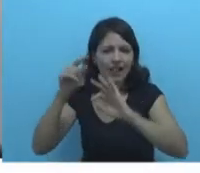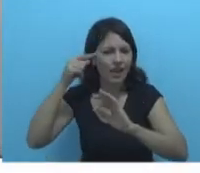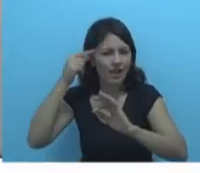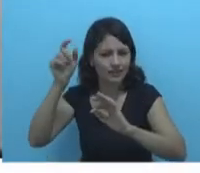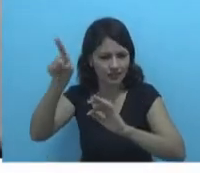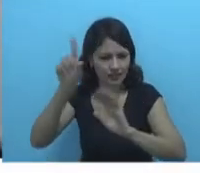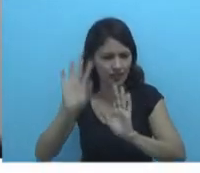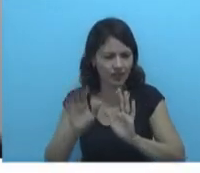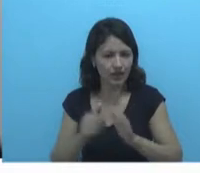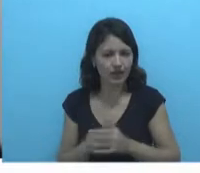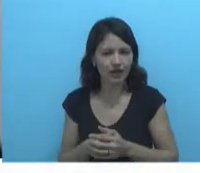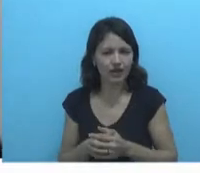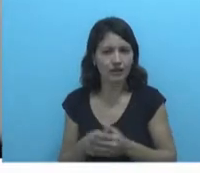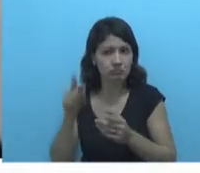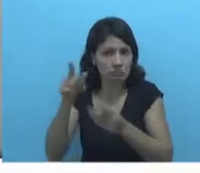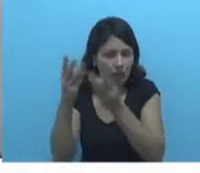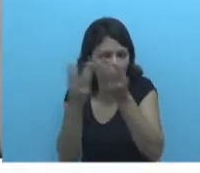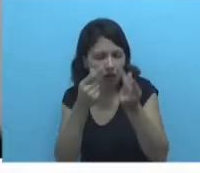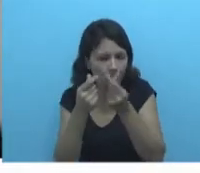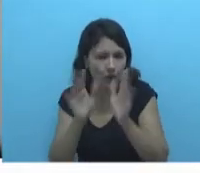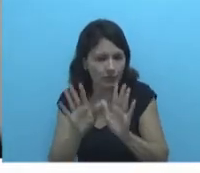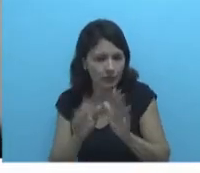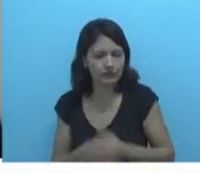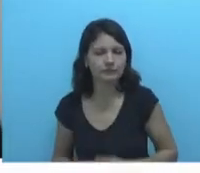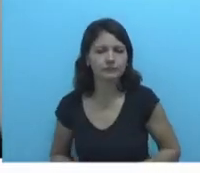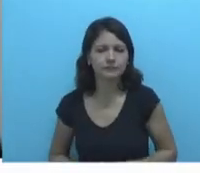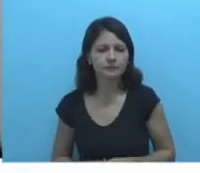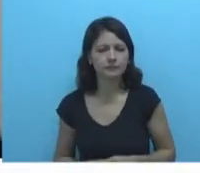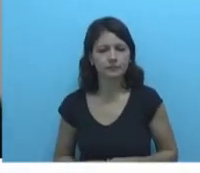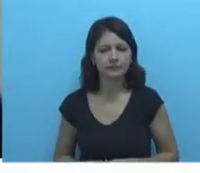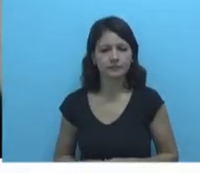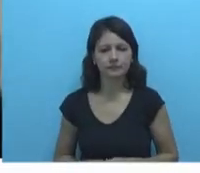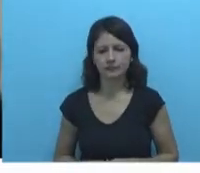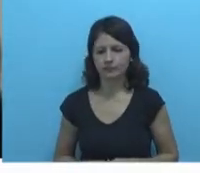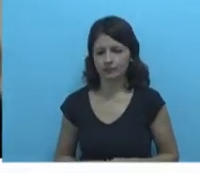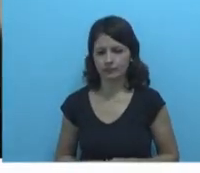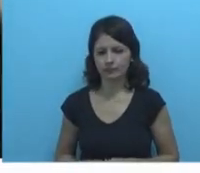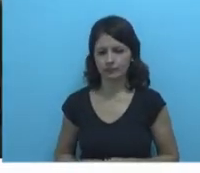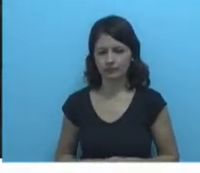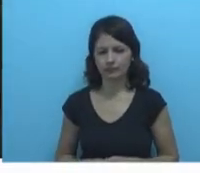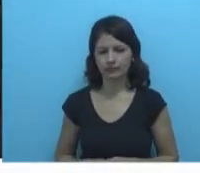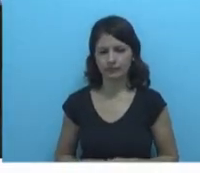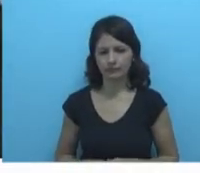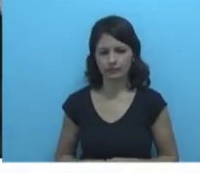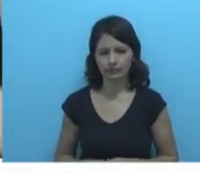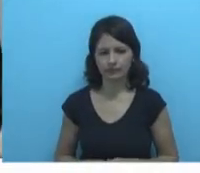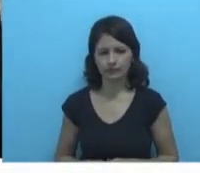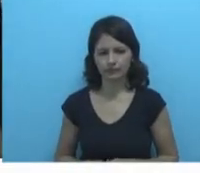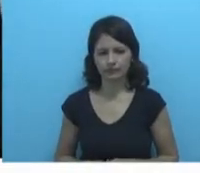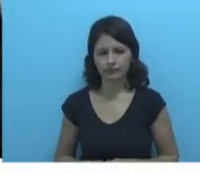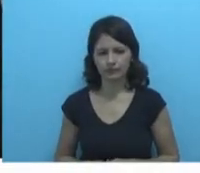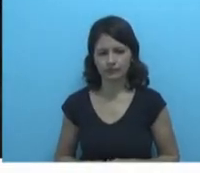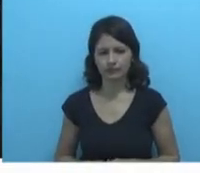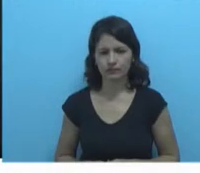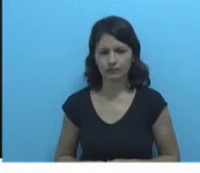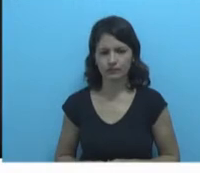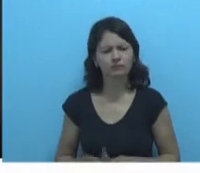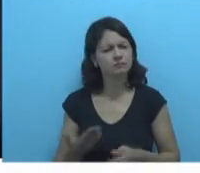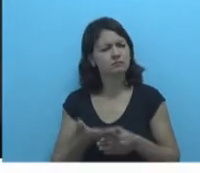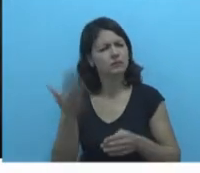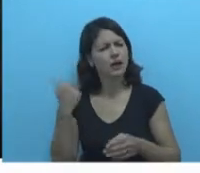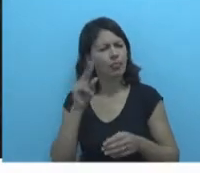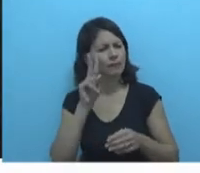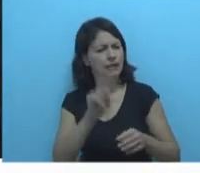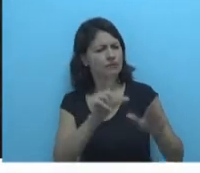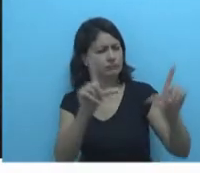incluso la vaca de conserva. Yo lo veía a Pepe Mujica y dice,